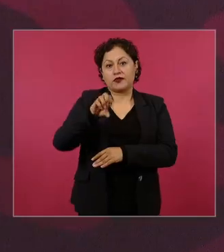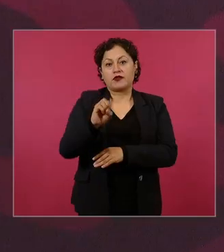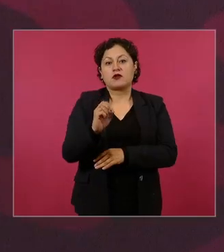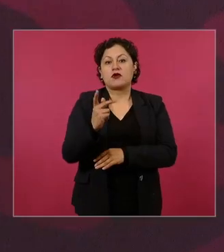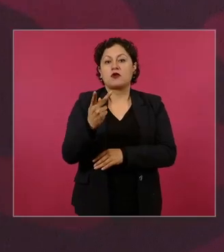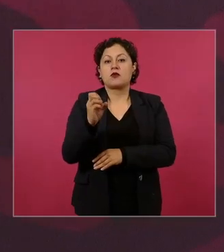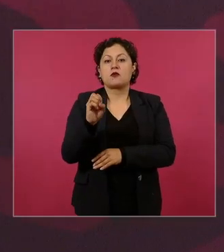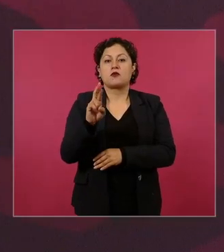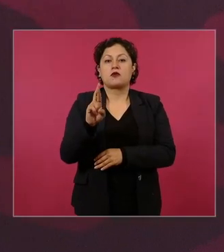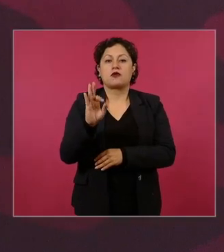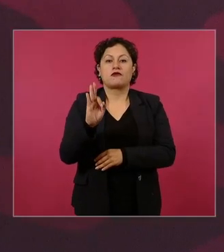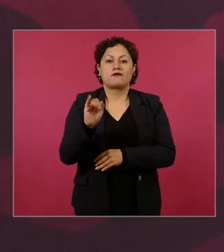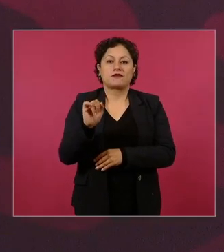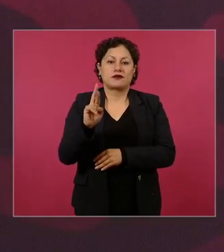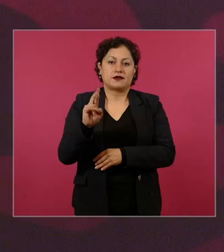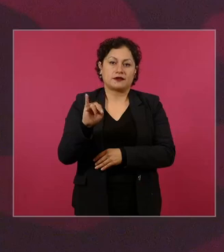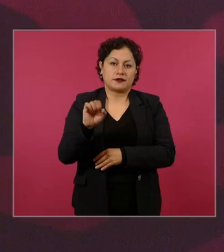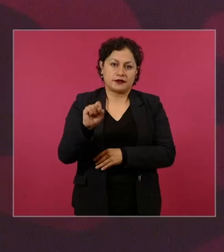darle